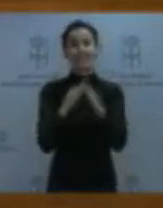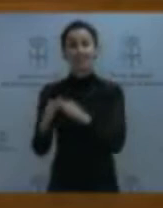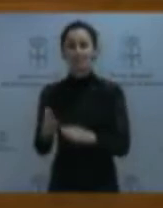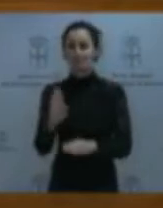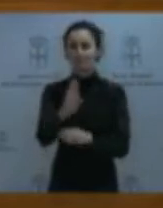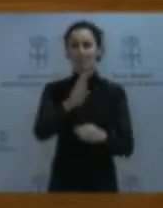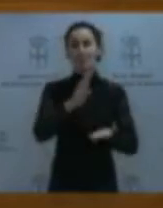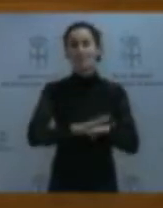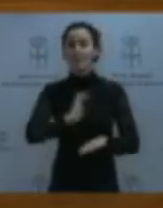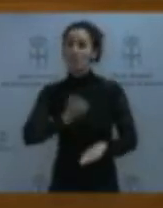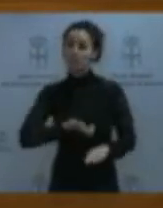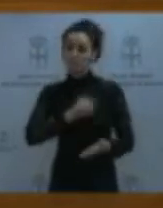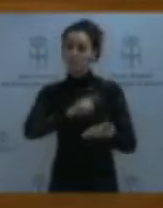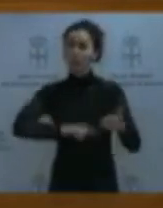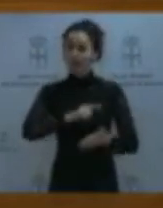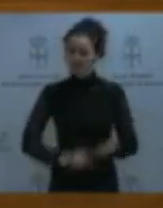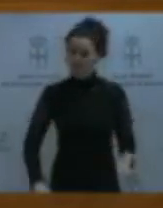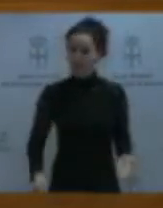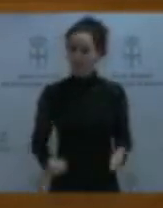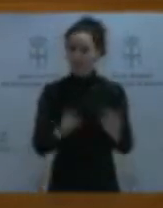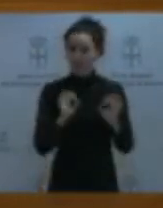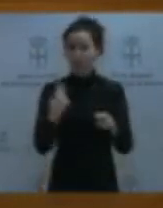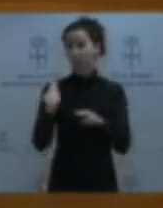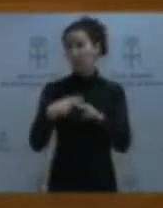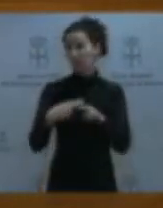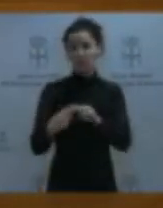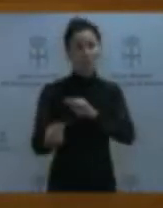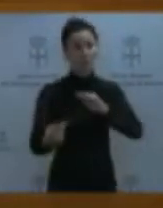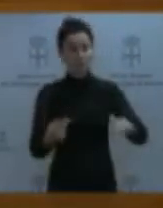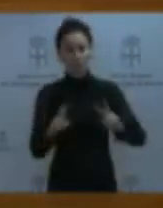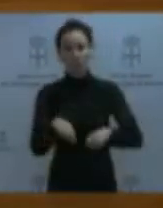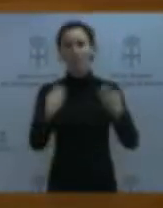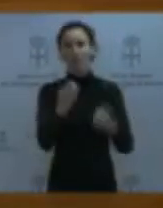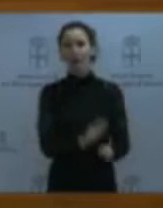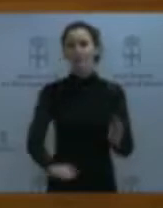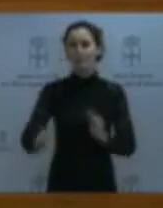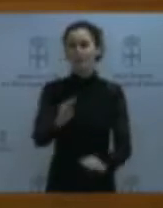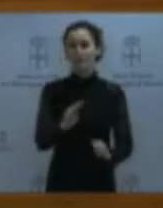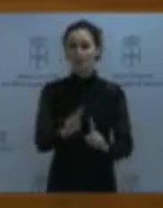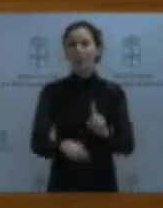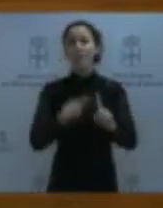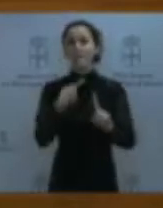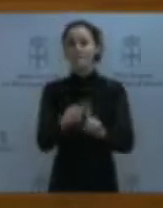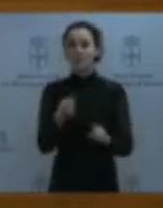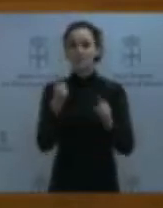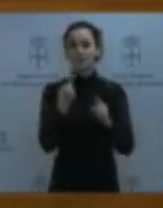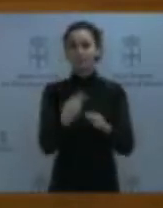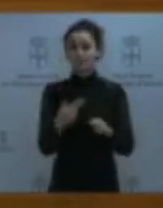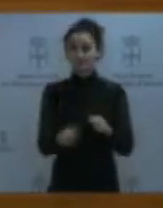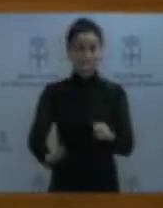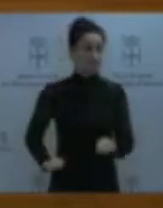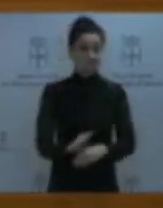de los ayuntamientos. Y además tenemos políticas de rehabilitación. Y además tenemos políticas también para